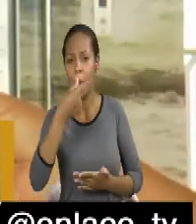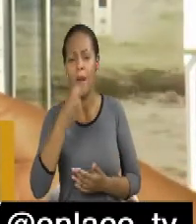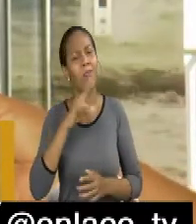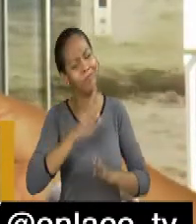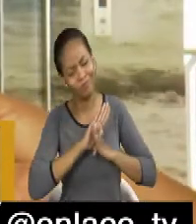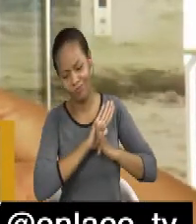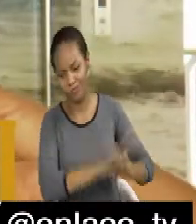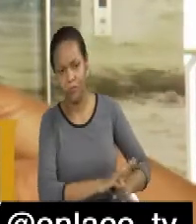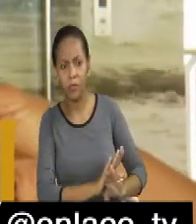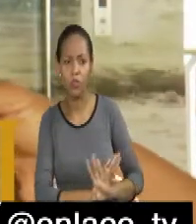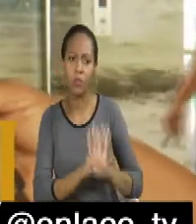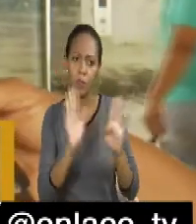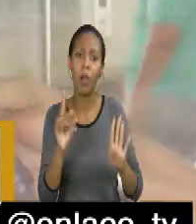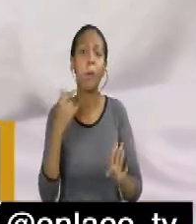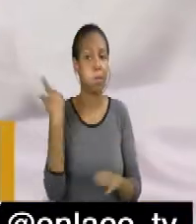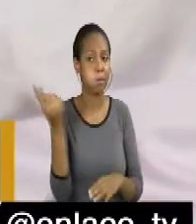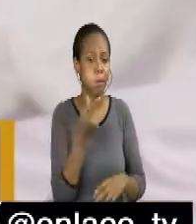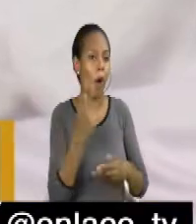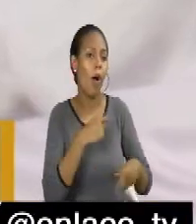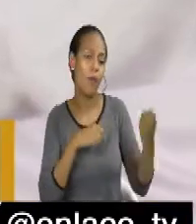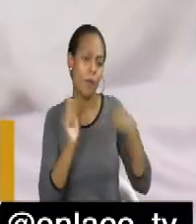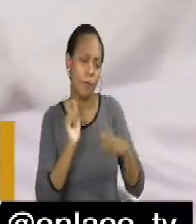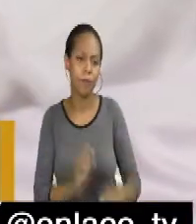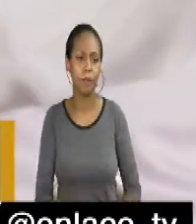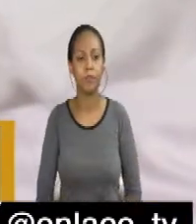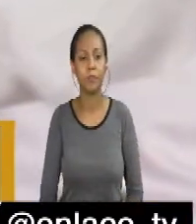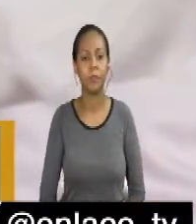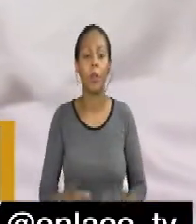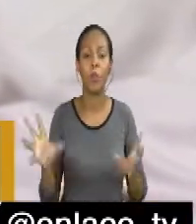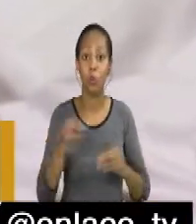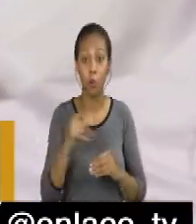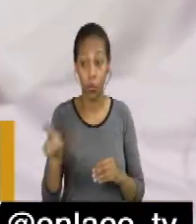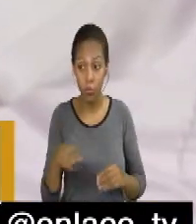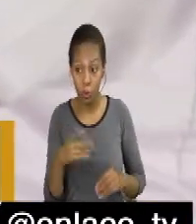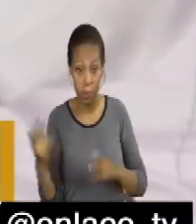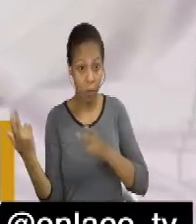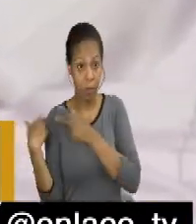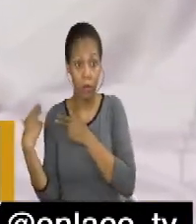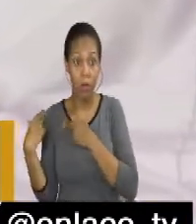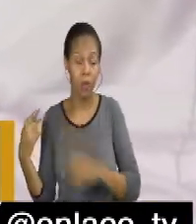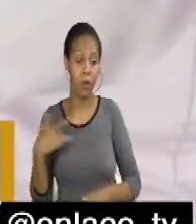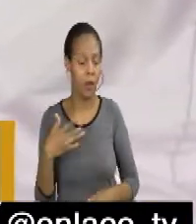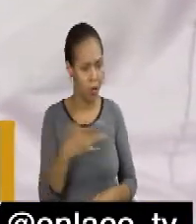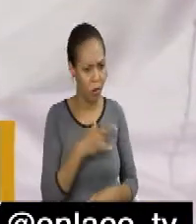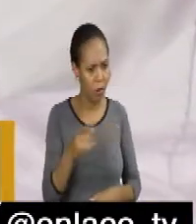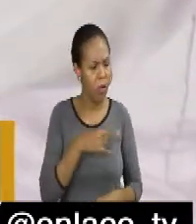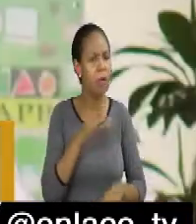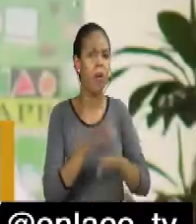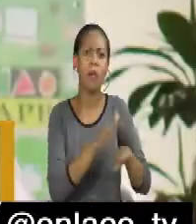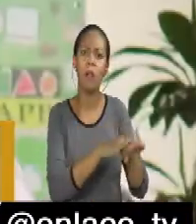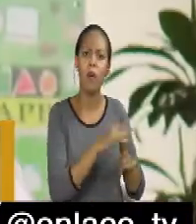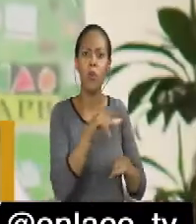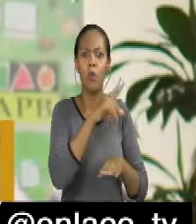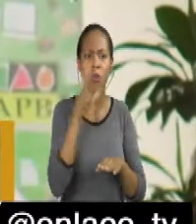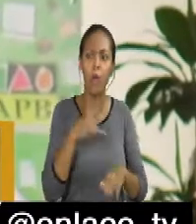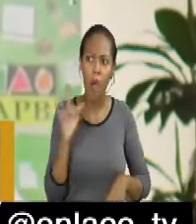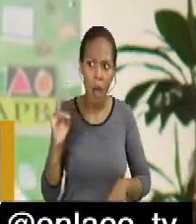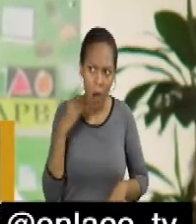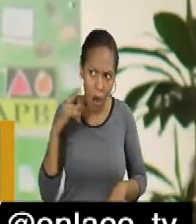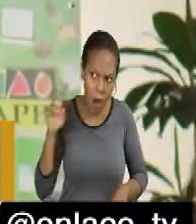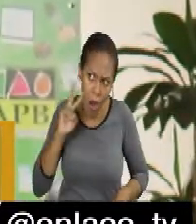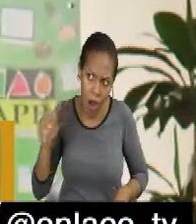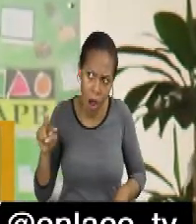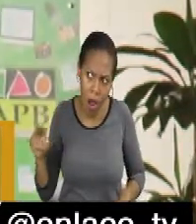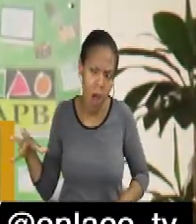dietario que se vende en tiendas naturistas. Las autoridades de salud hicieron un llamado a que los ciudadanos denuncien el establecimiento público